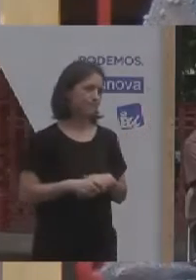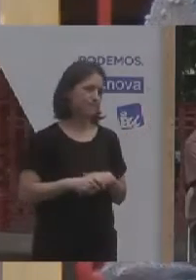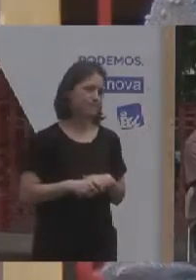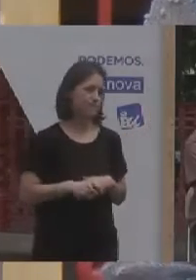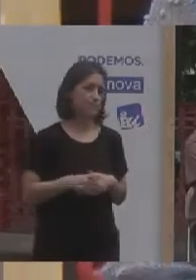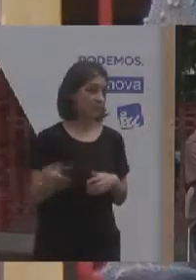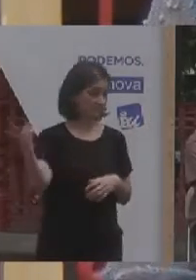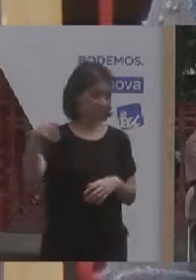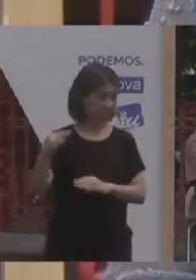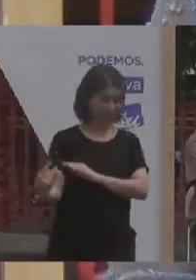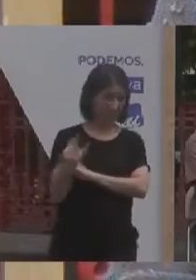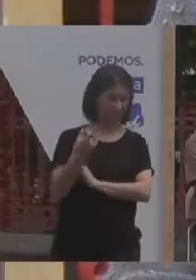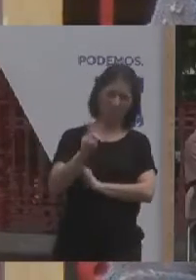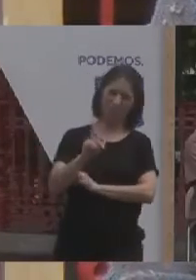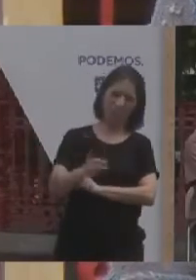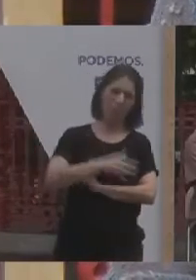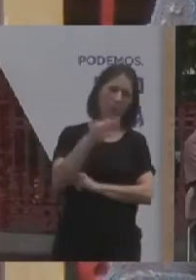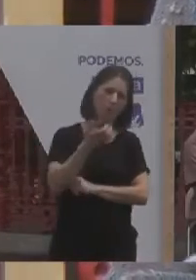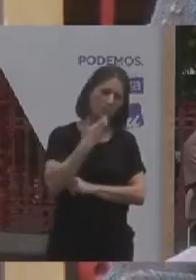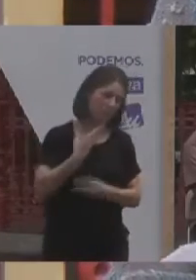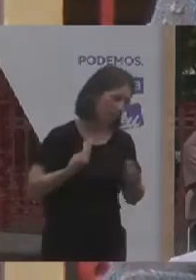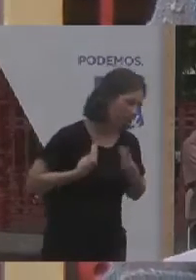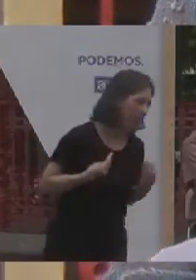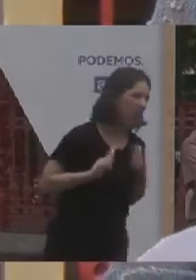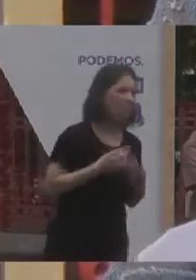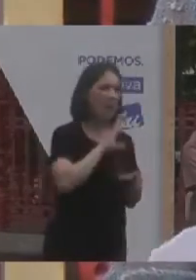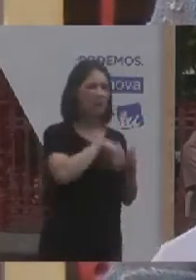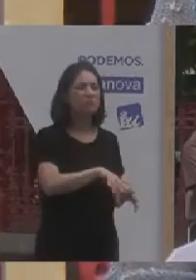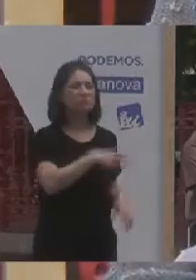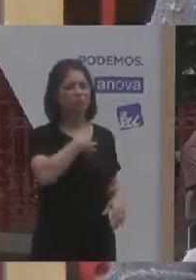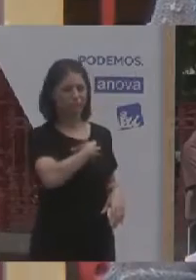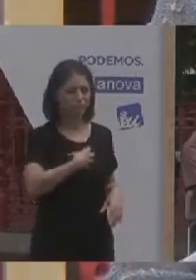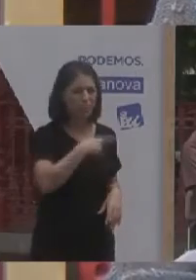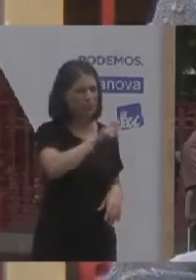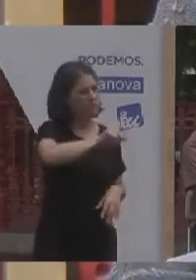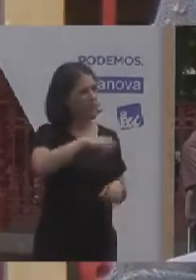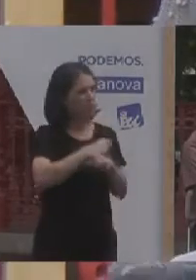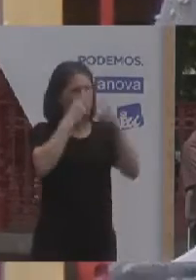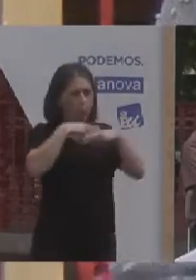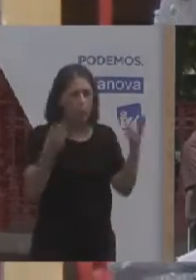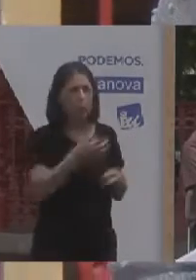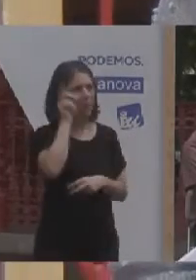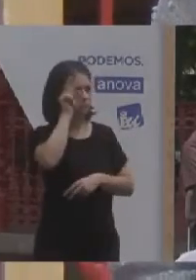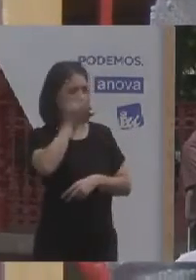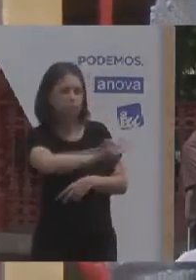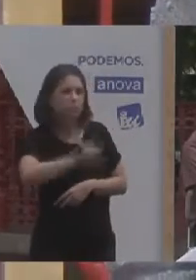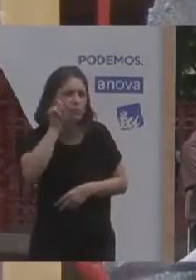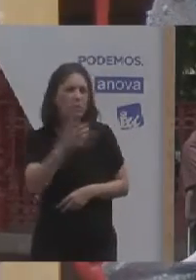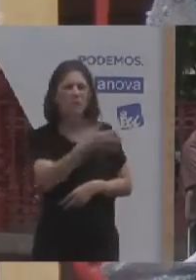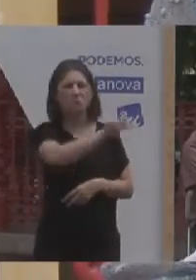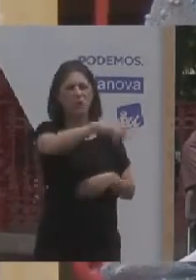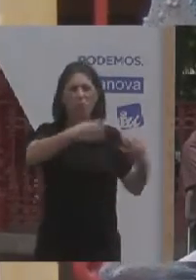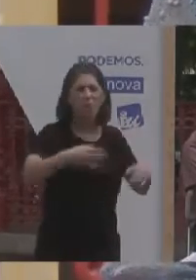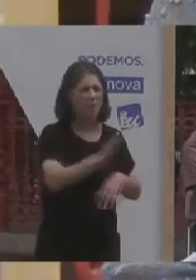E non poderán enganarnos nin a xente da sanidade, nin aos funcionarios, nin aos empregados públicos, nin aos mestres, nin a xente do común, nin